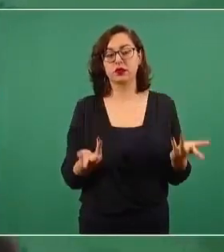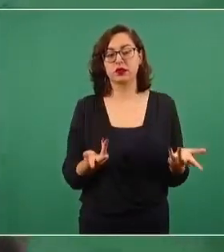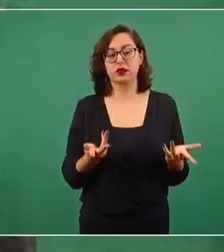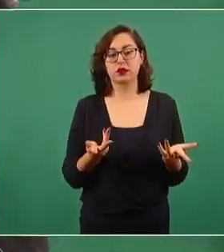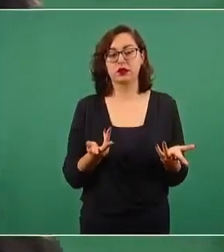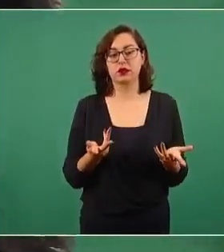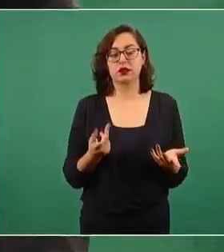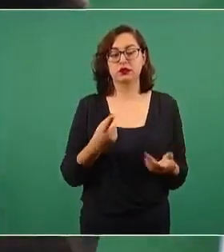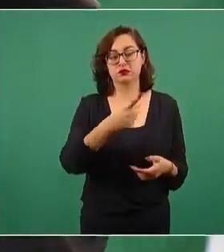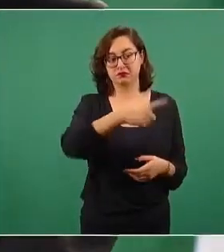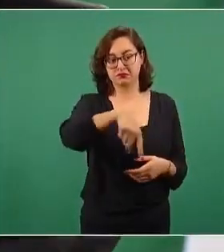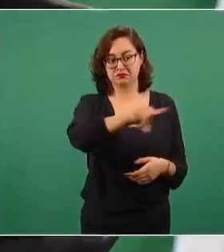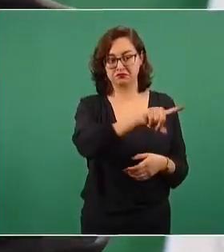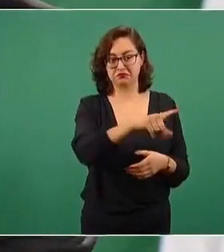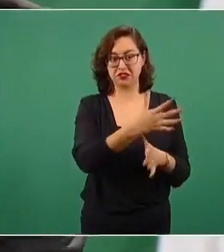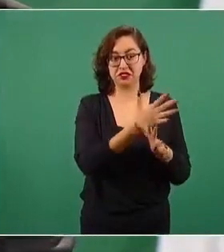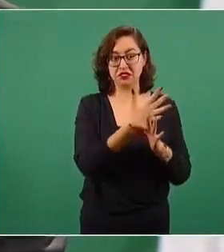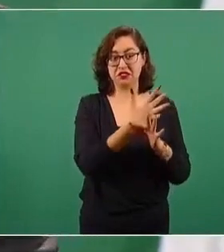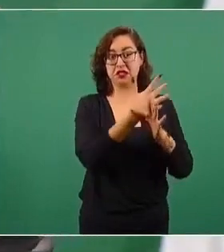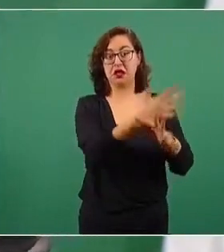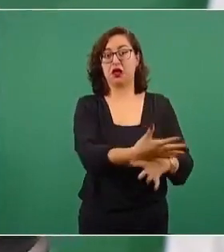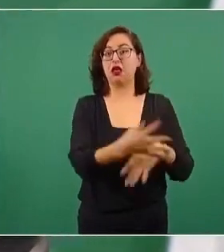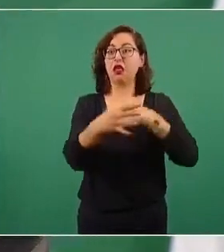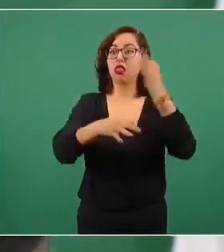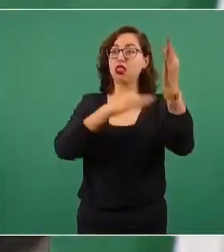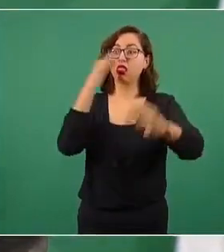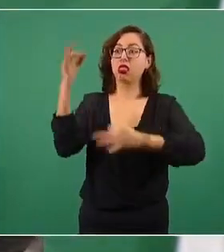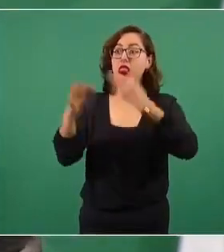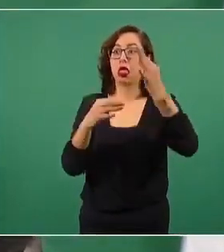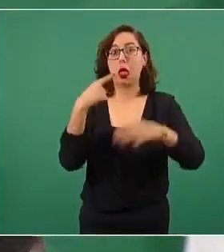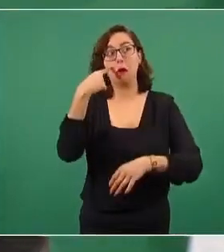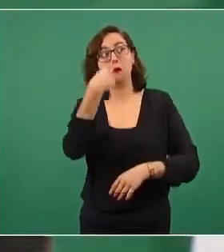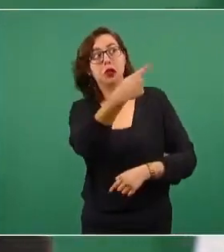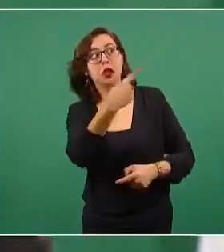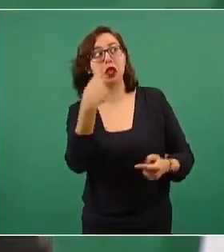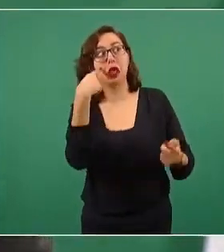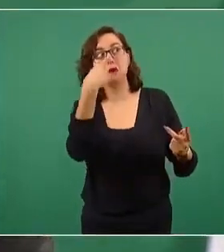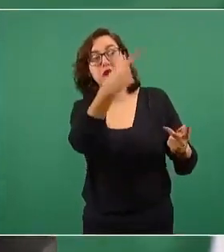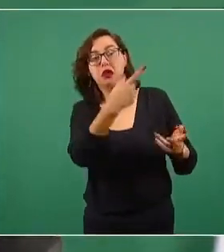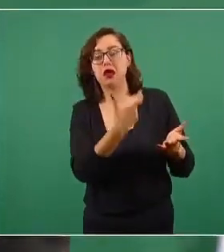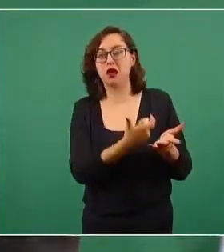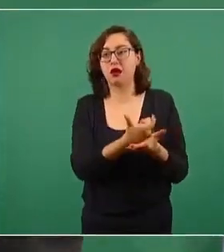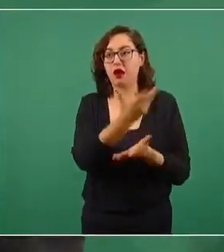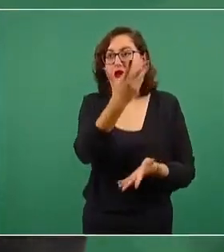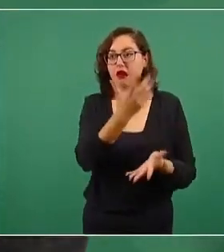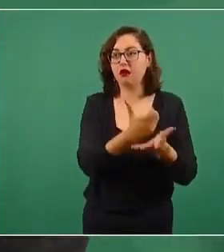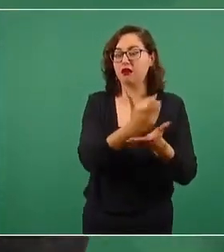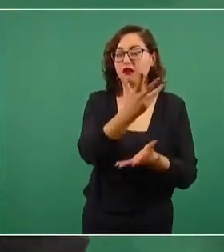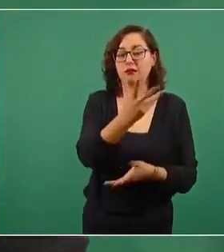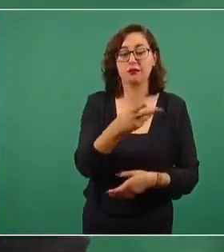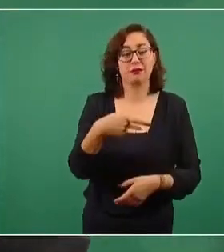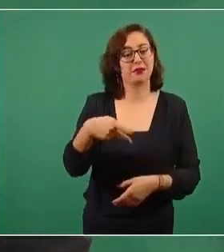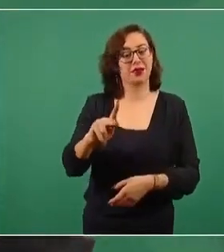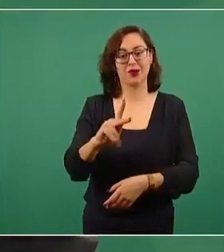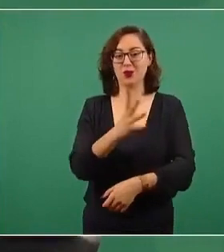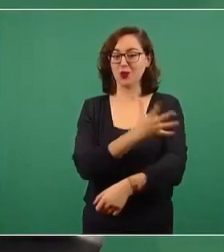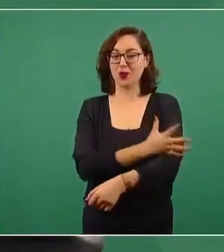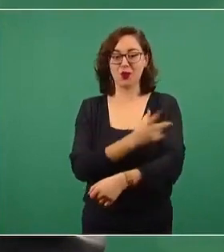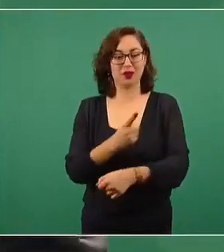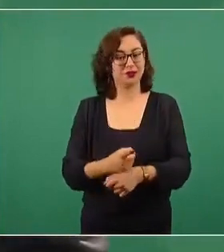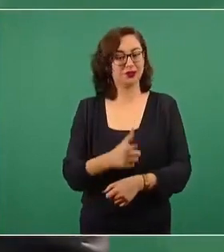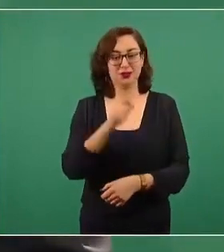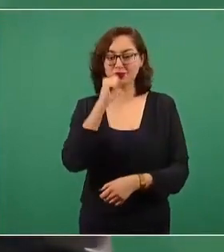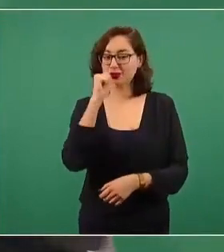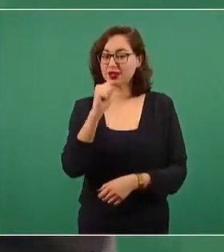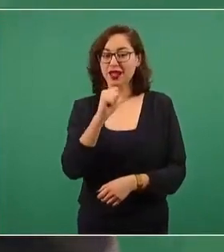no son honestos y reconocen de que durante el tiempo en que ellos